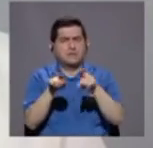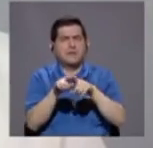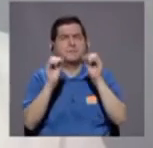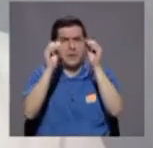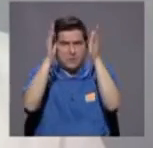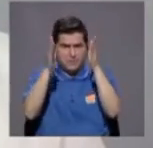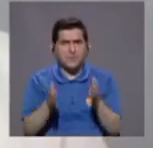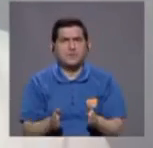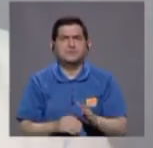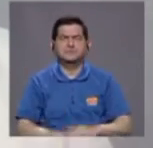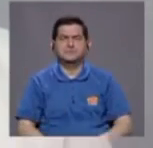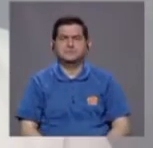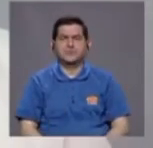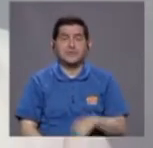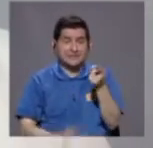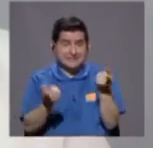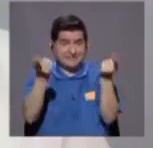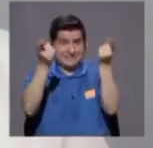maestros y profesores